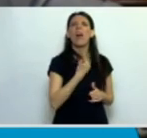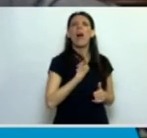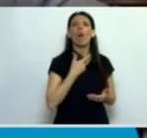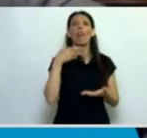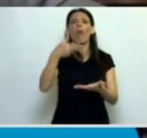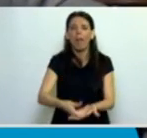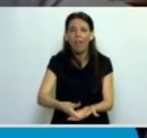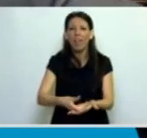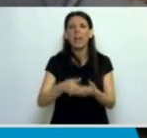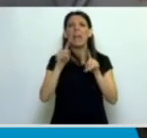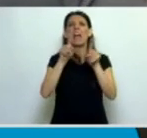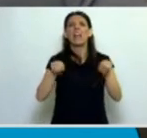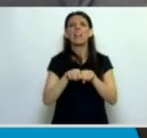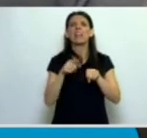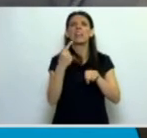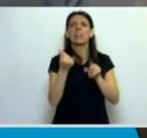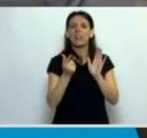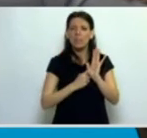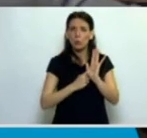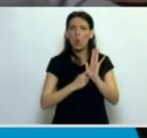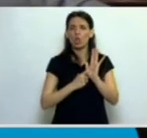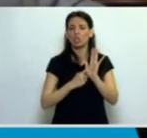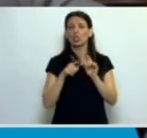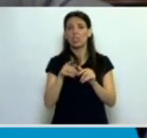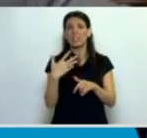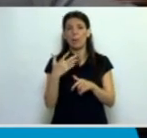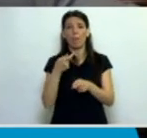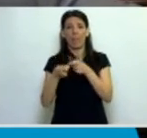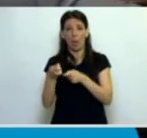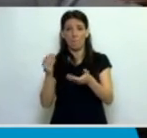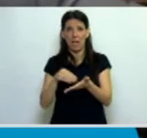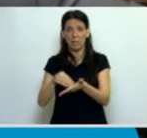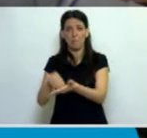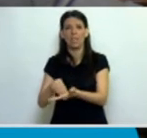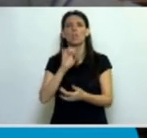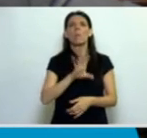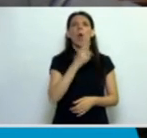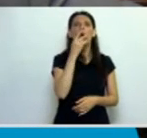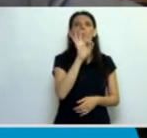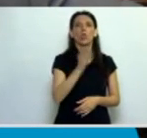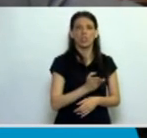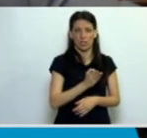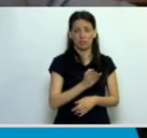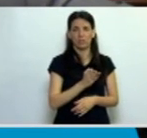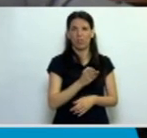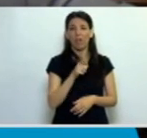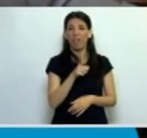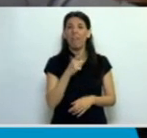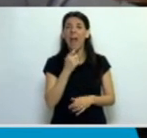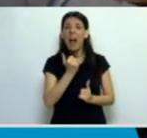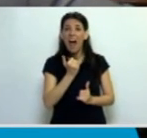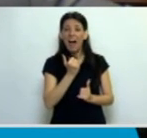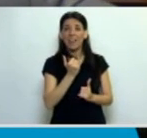títulos y obligaciones negociables. Solo el 11,6% del total de los recursos se